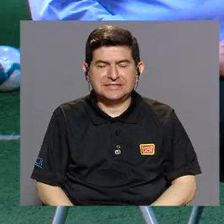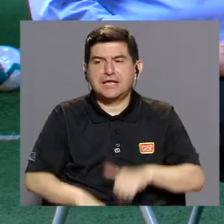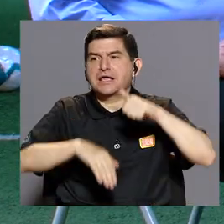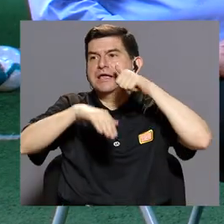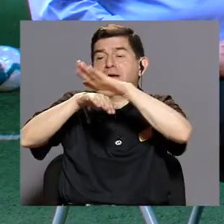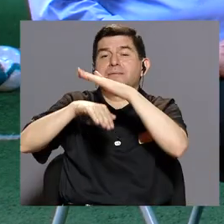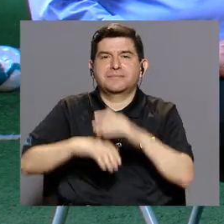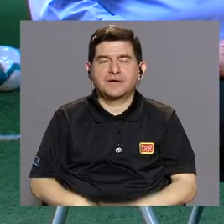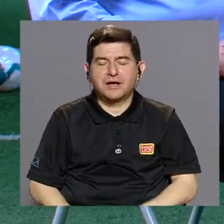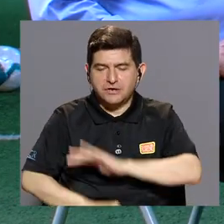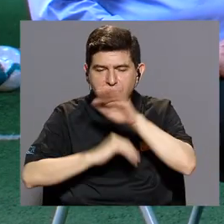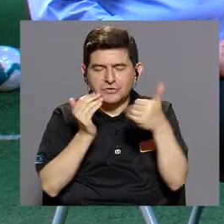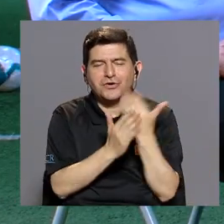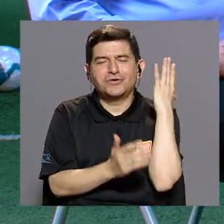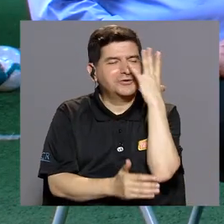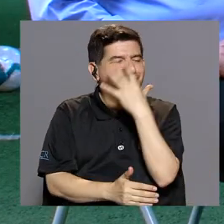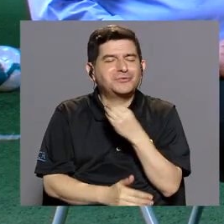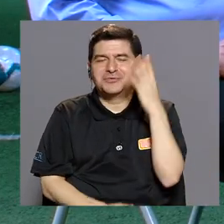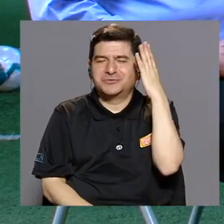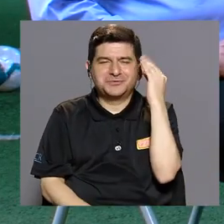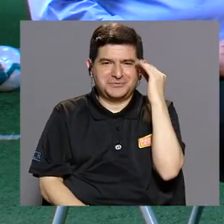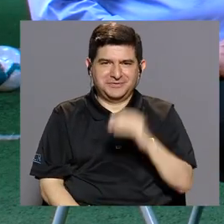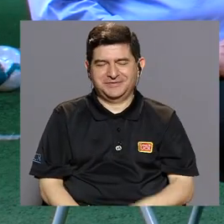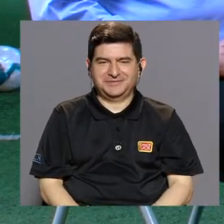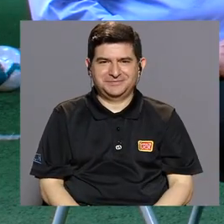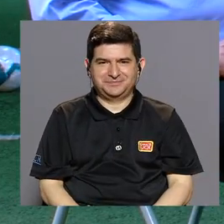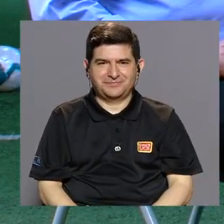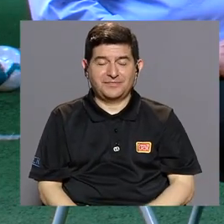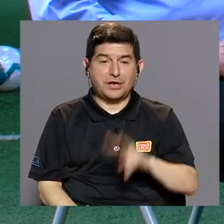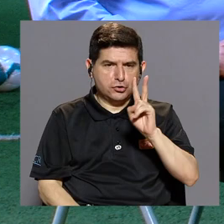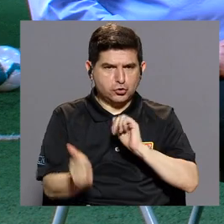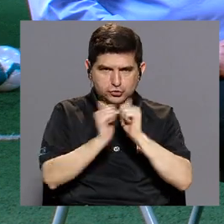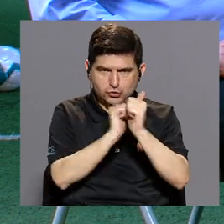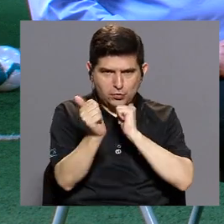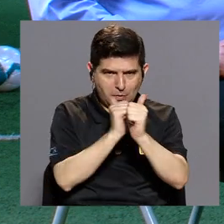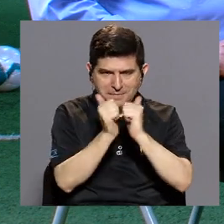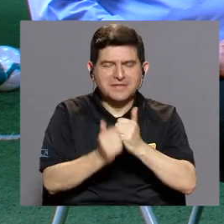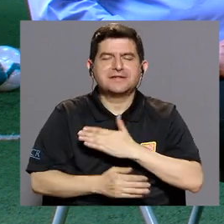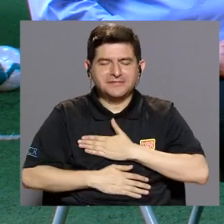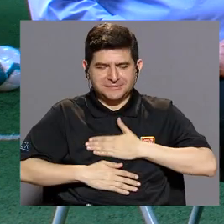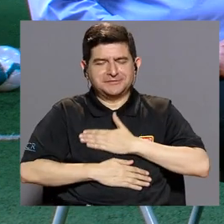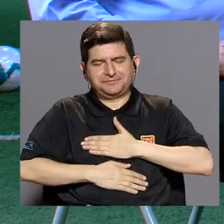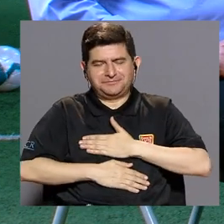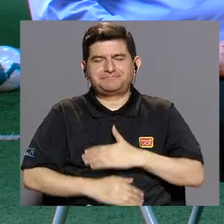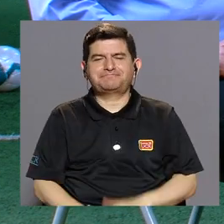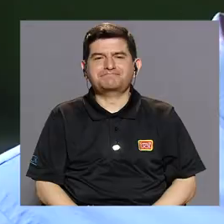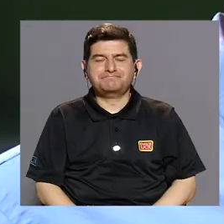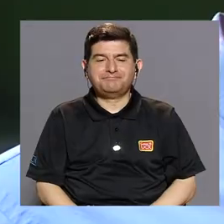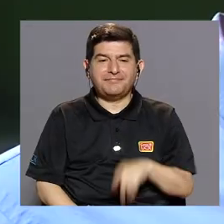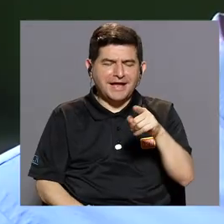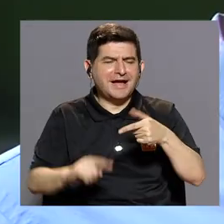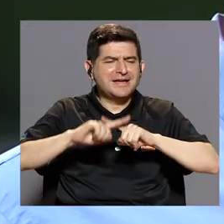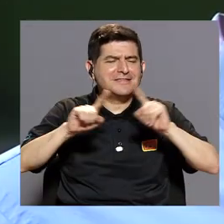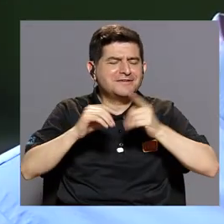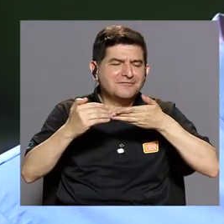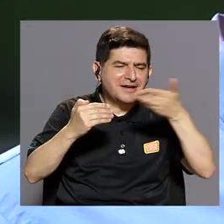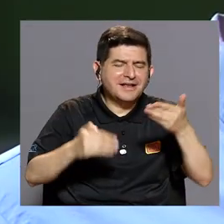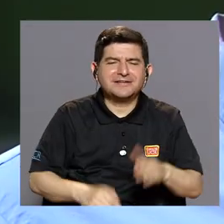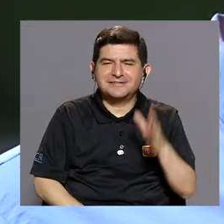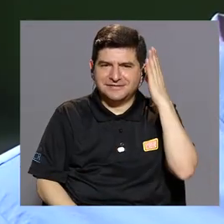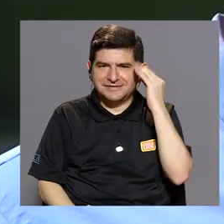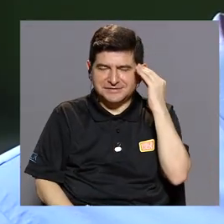bajar las inscripciones, bueno, fueron un montón de cosas lindísimas, ¿verdad? Right. Disfrutamos mucho, dos torneos donde vivimos un montón de